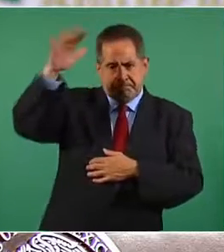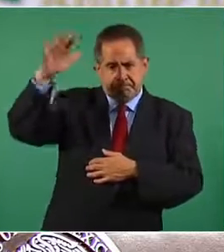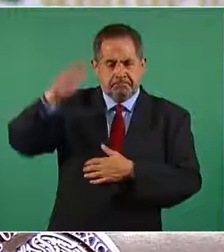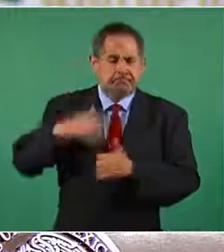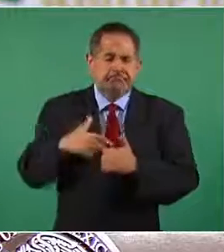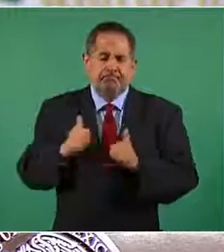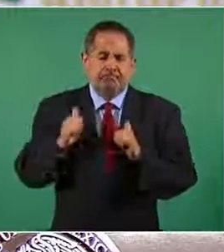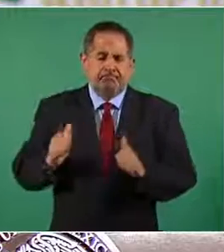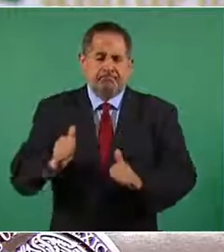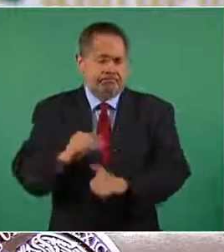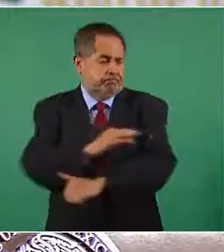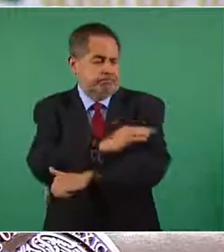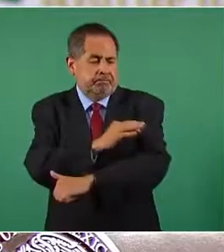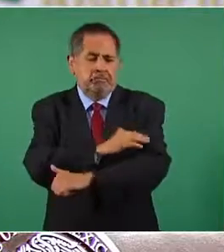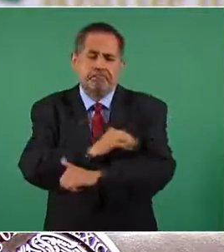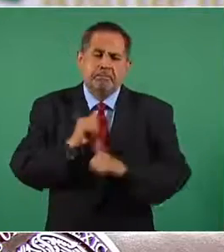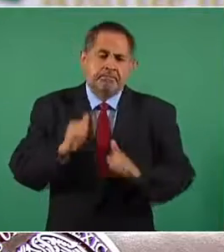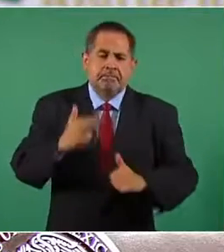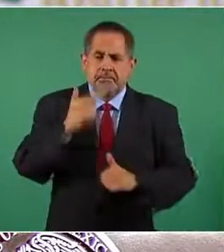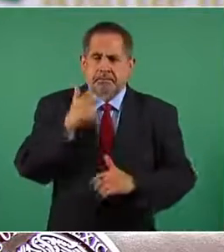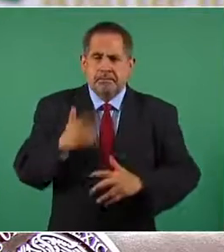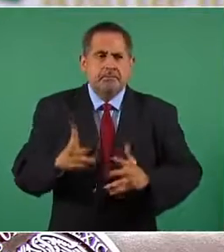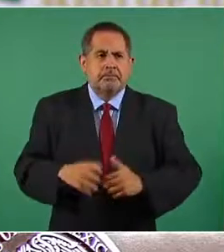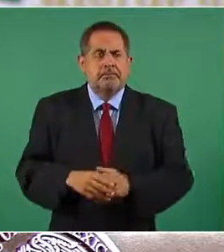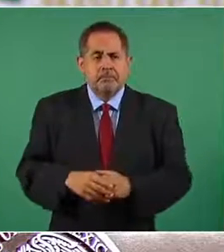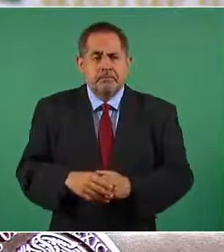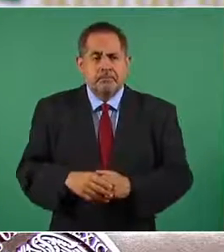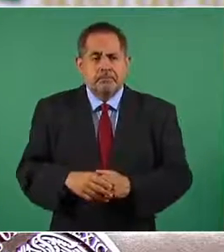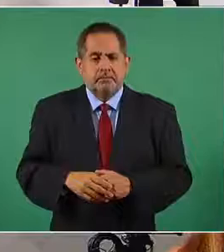protegida. La